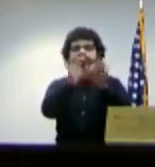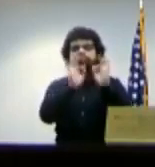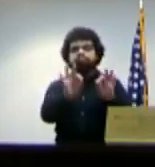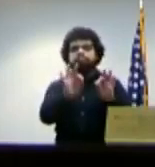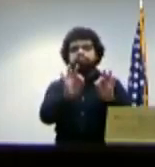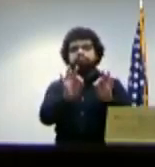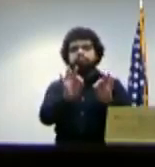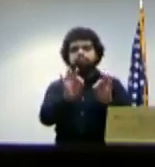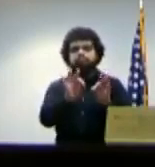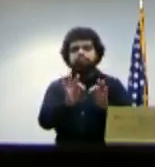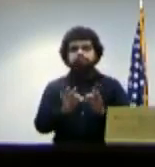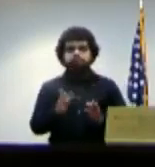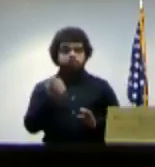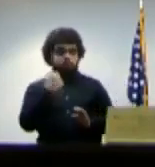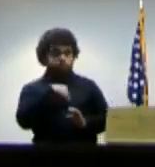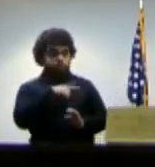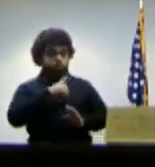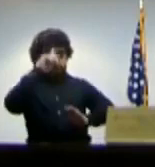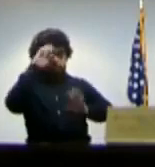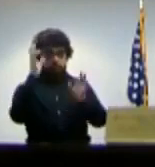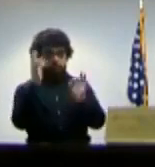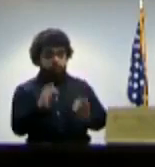Nosotros estamos comprometidos